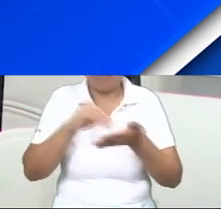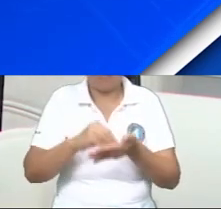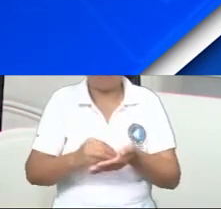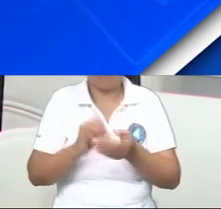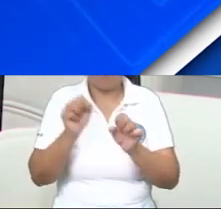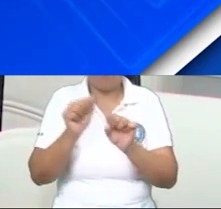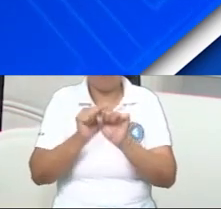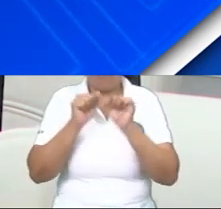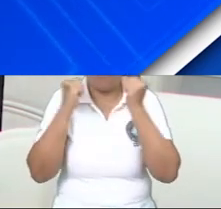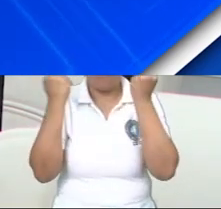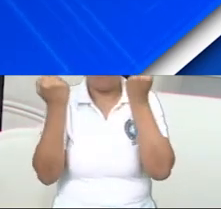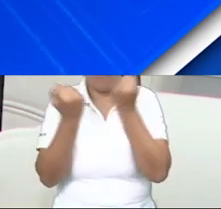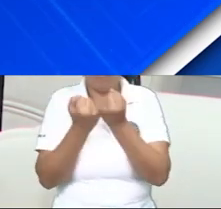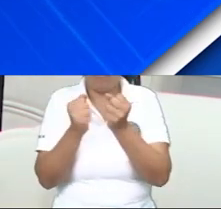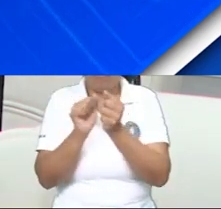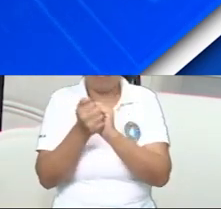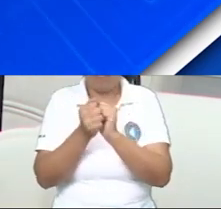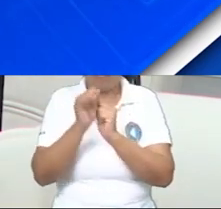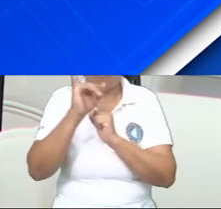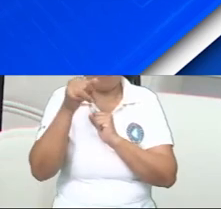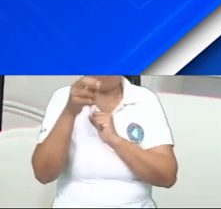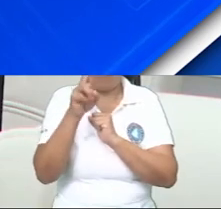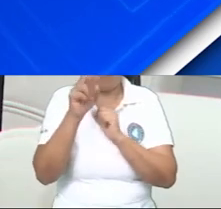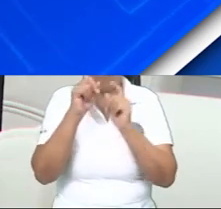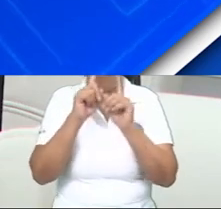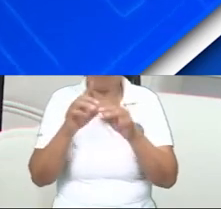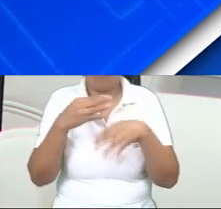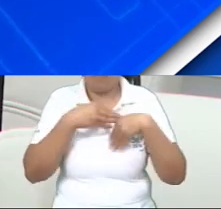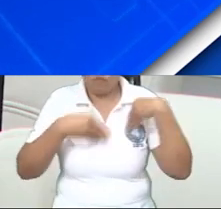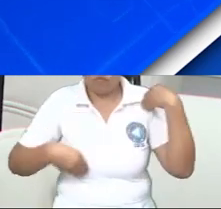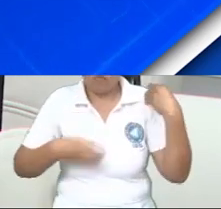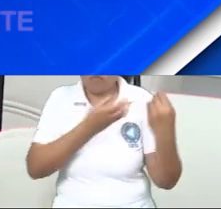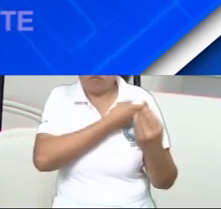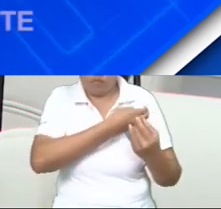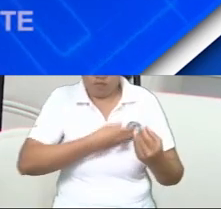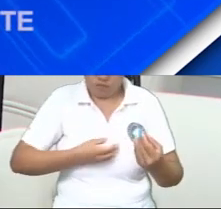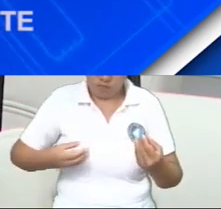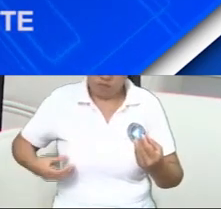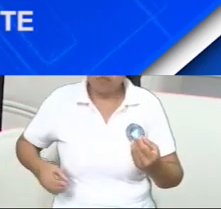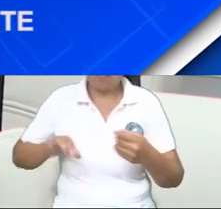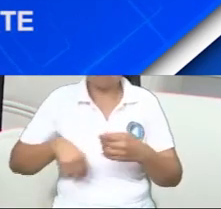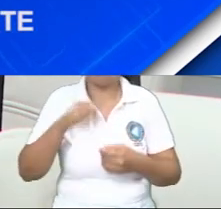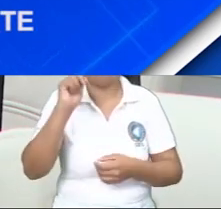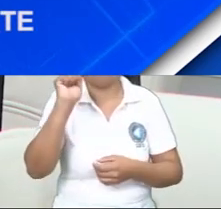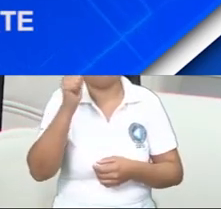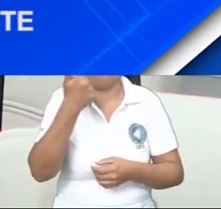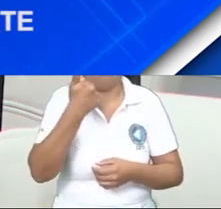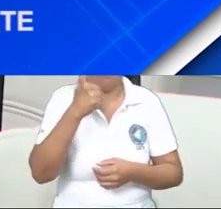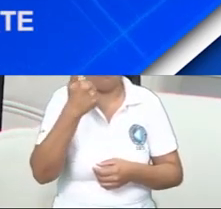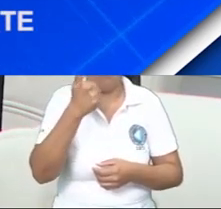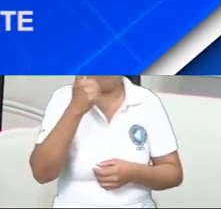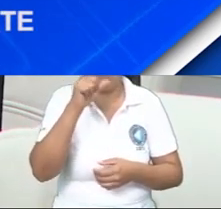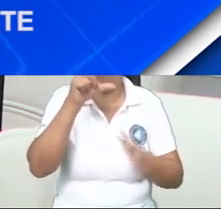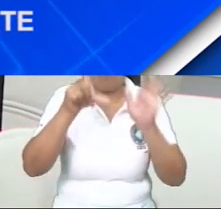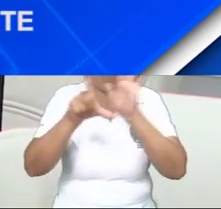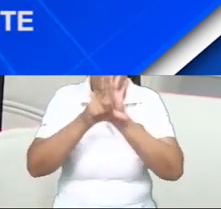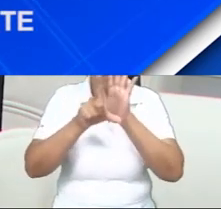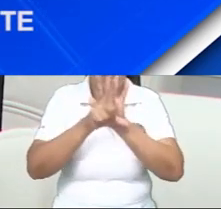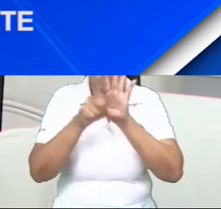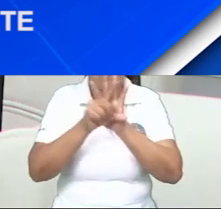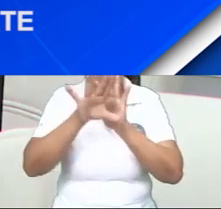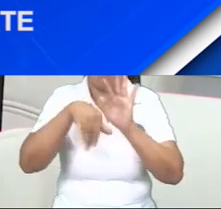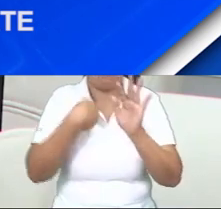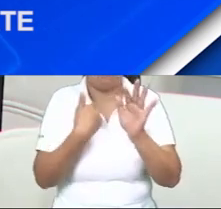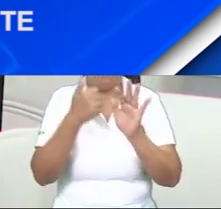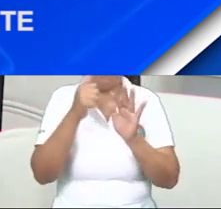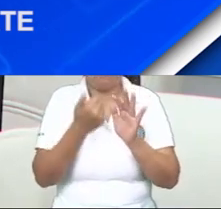la Asociación de Scouts de Nicaragua. Y la ley número 1107, Ley de Reforma